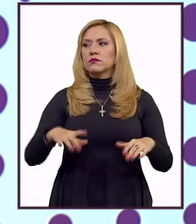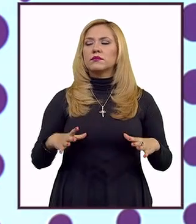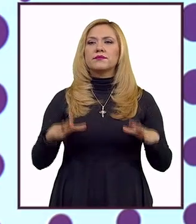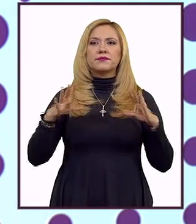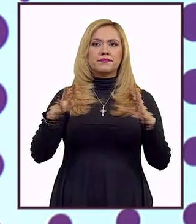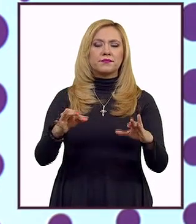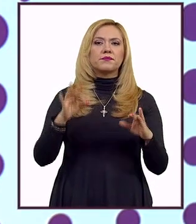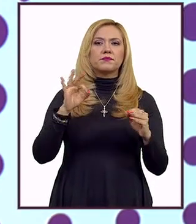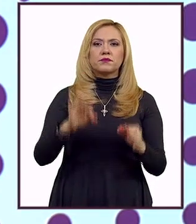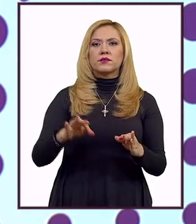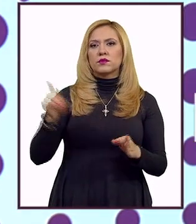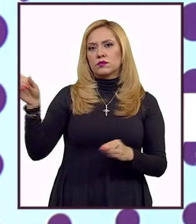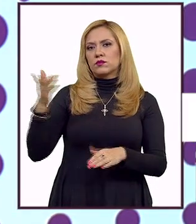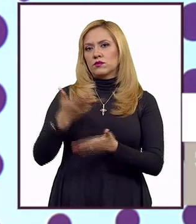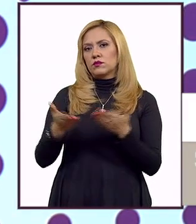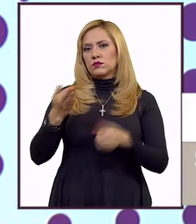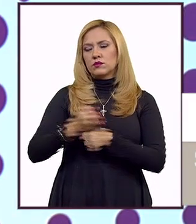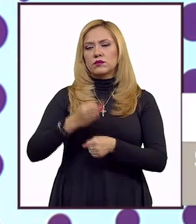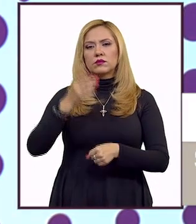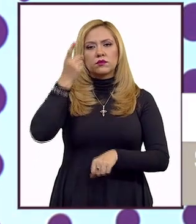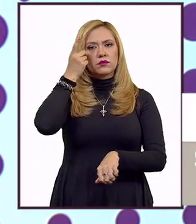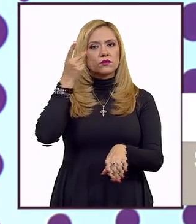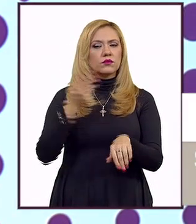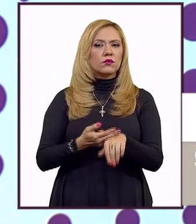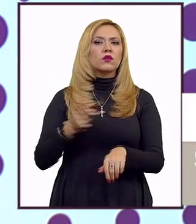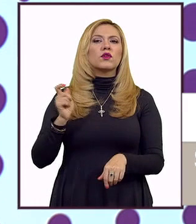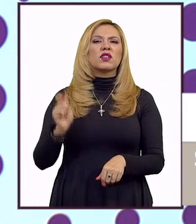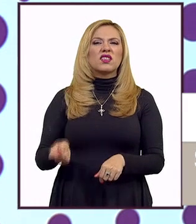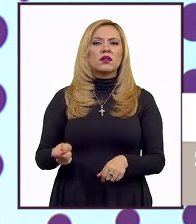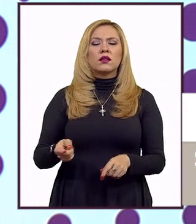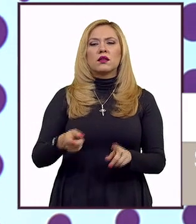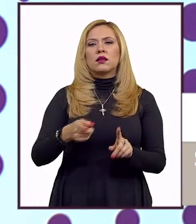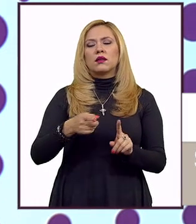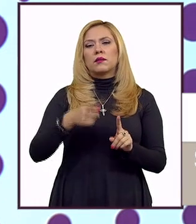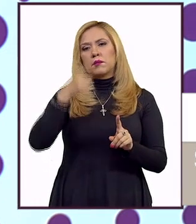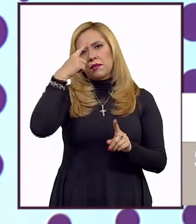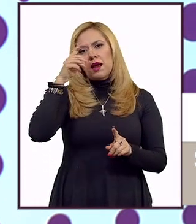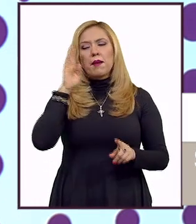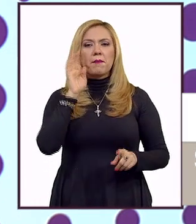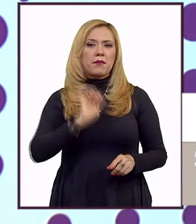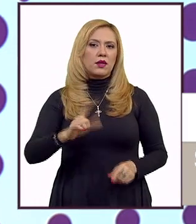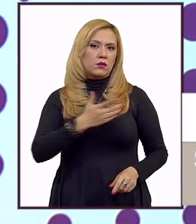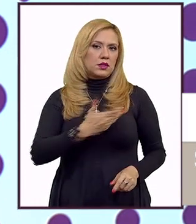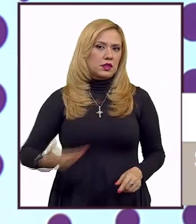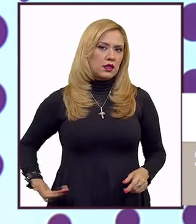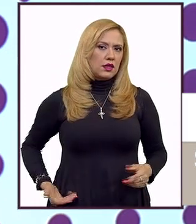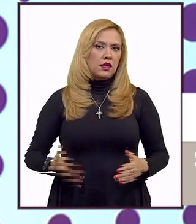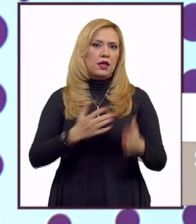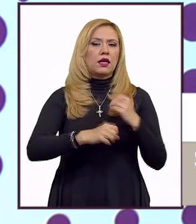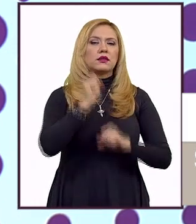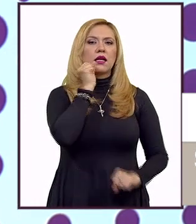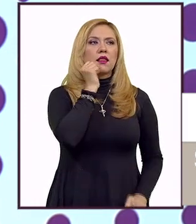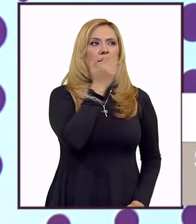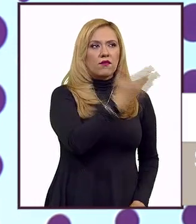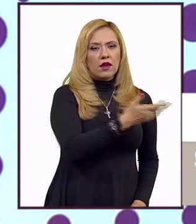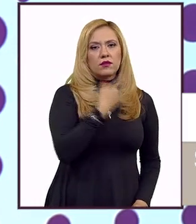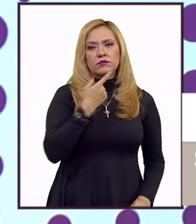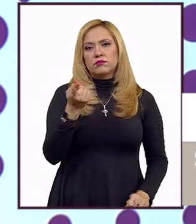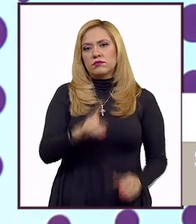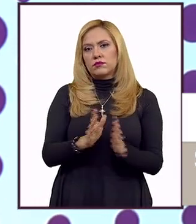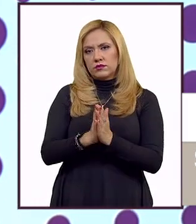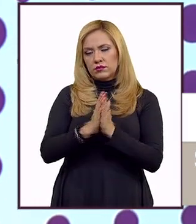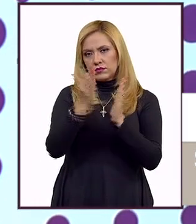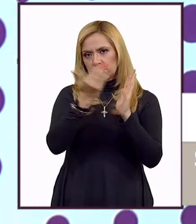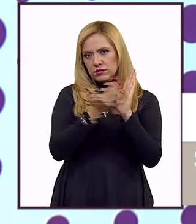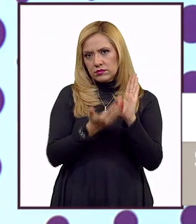iniciativa del actual director, de Sandoval, y viene en línea con las líneas de trabajo del ministro presidente, Arturo Saldívar, y